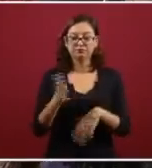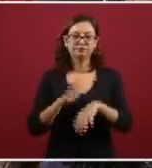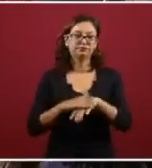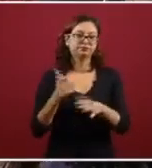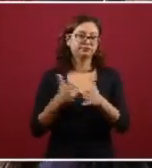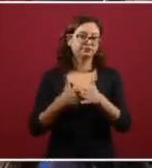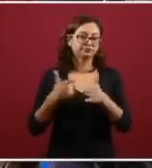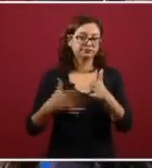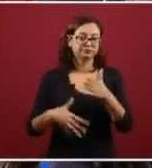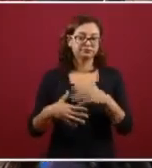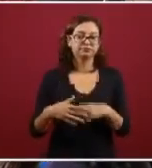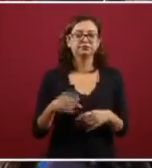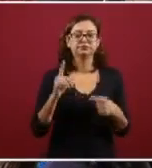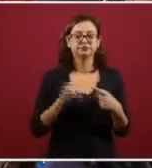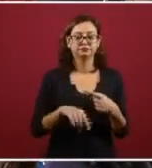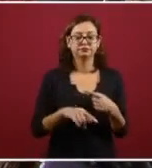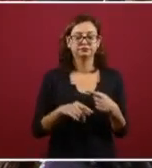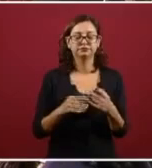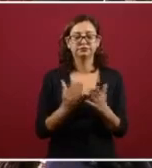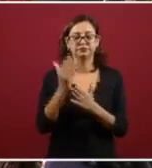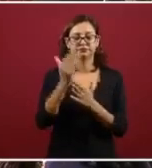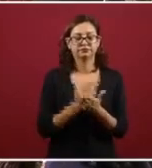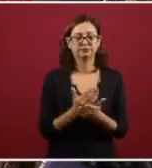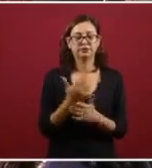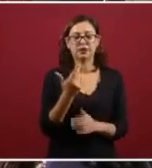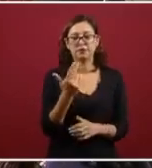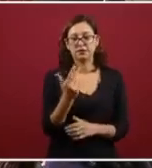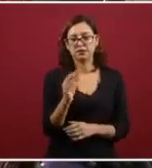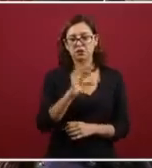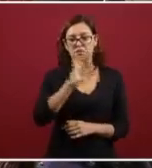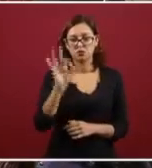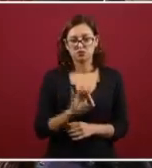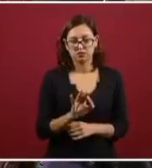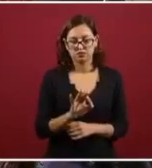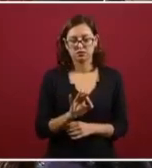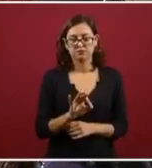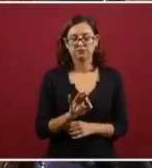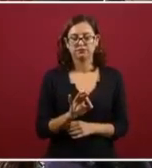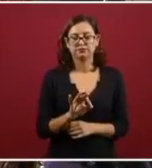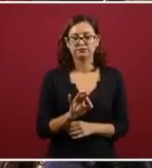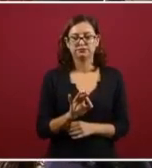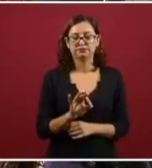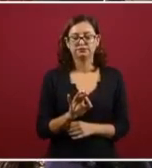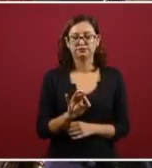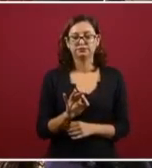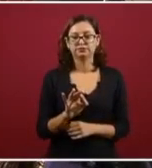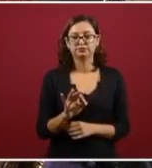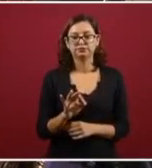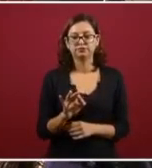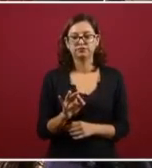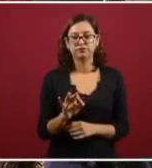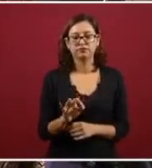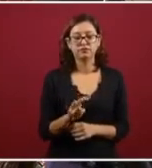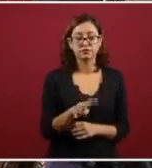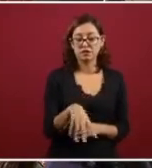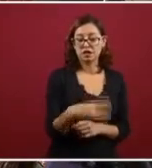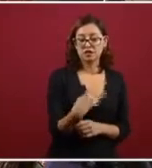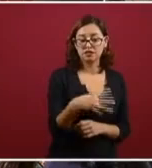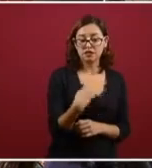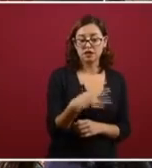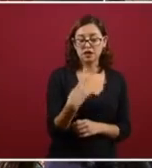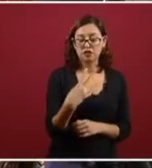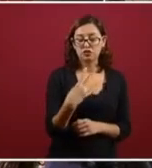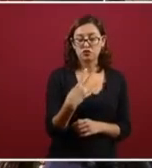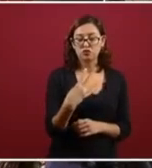La Laguna Aguascalientes, la tarifa se redujo en 25%, al pasar de 14 a 11 centavos de dólar